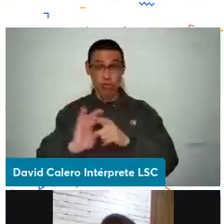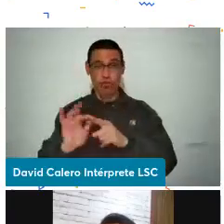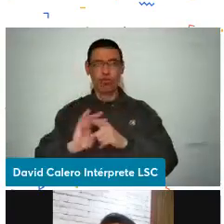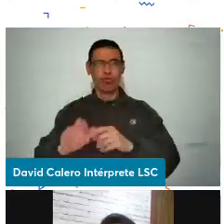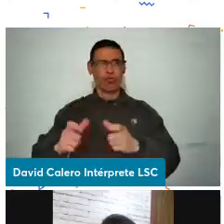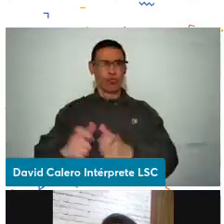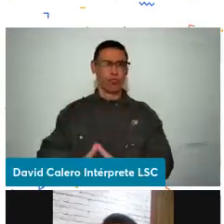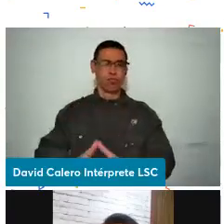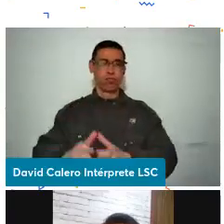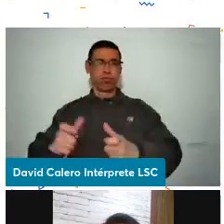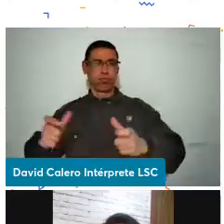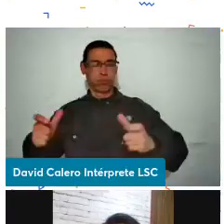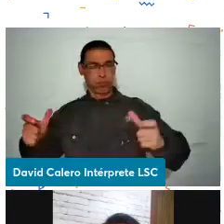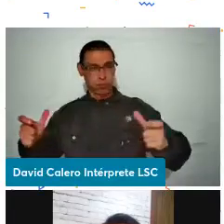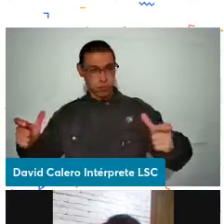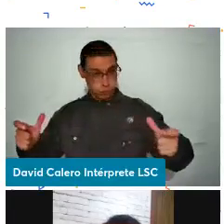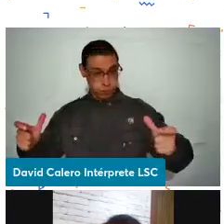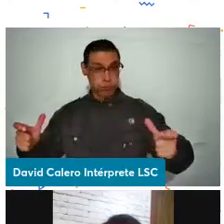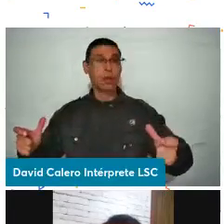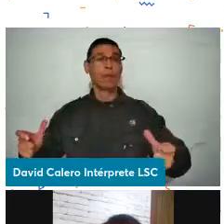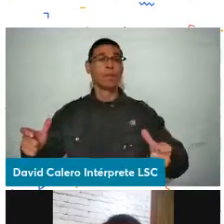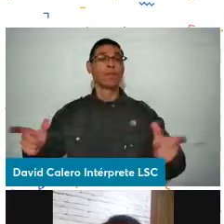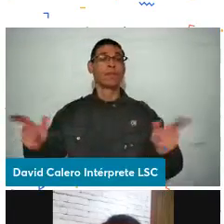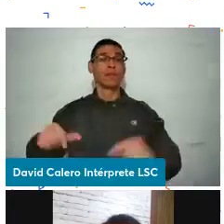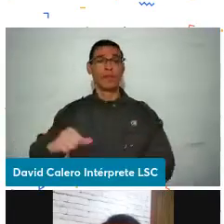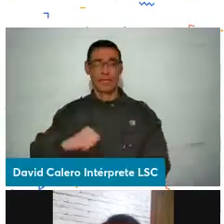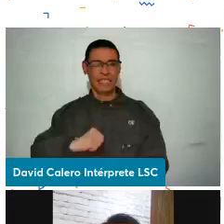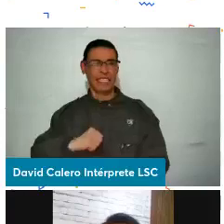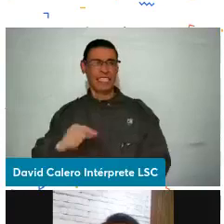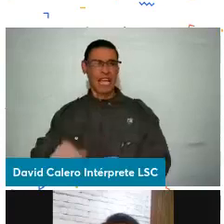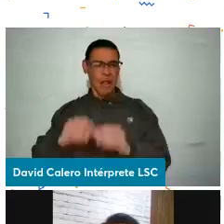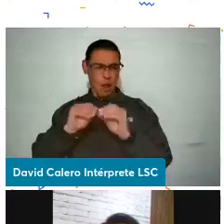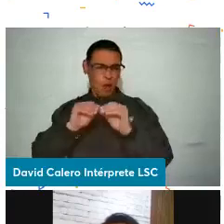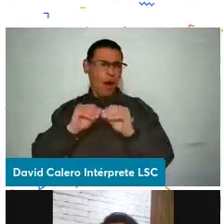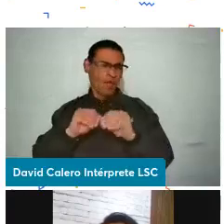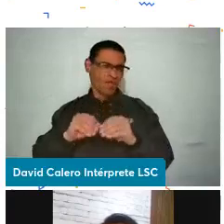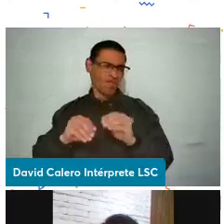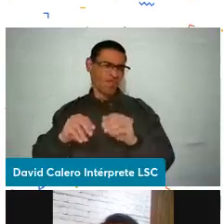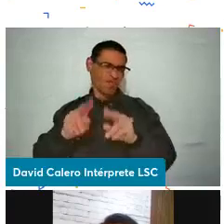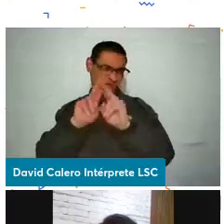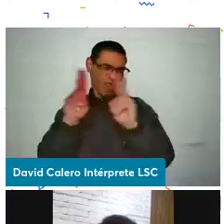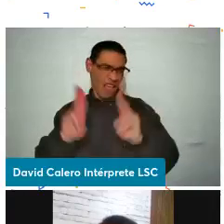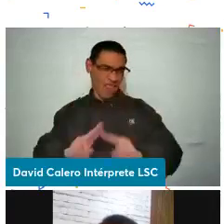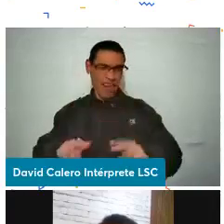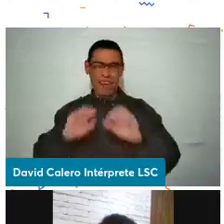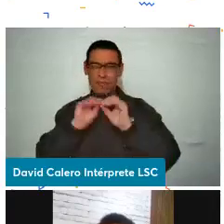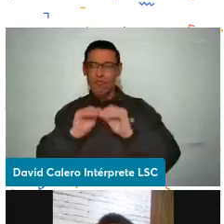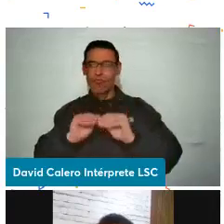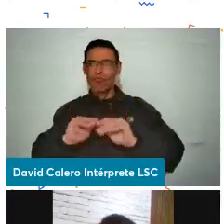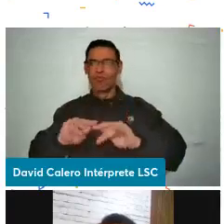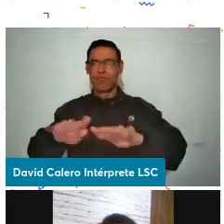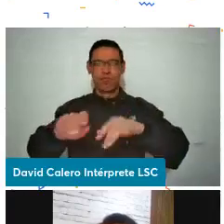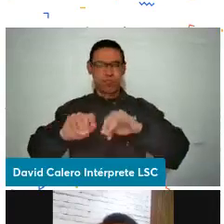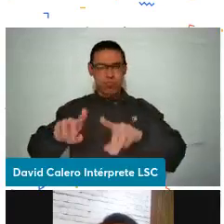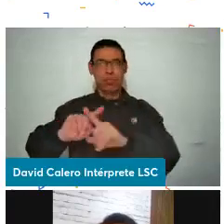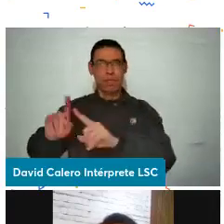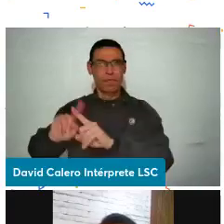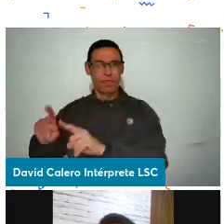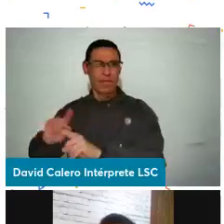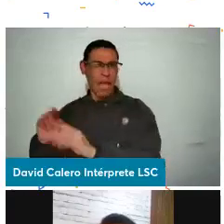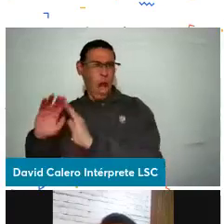cual también hay una página de distribución de plantillas ya creadas a partir de experiencias de